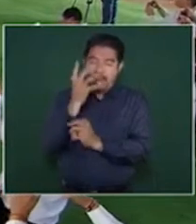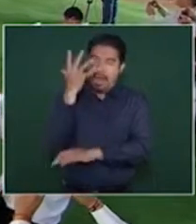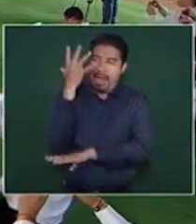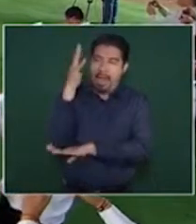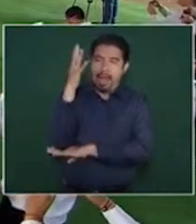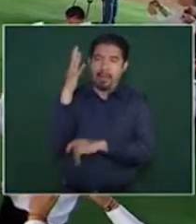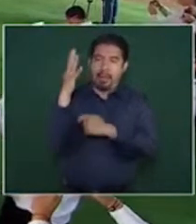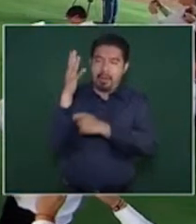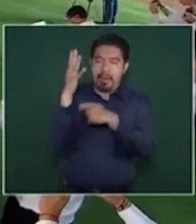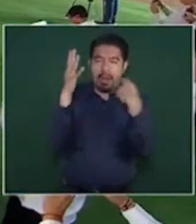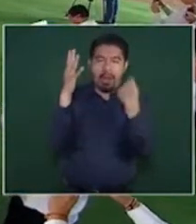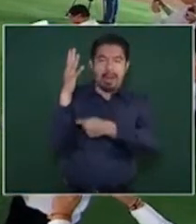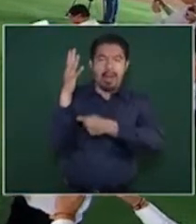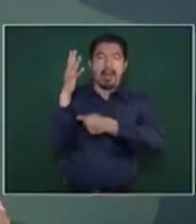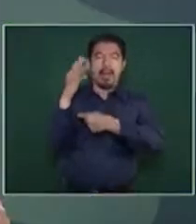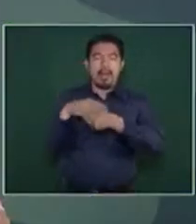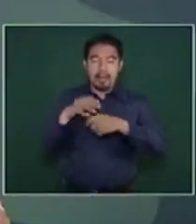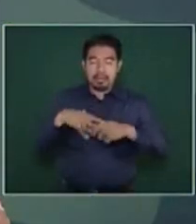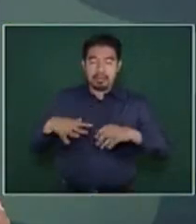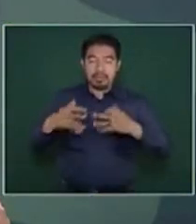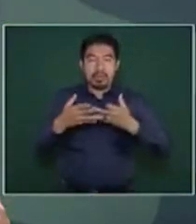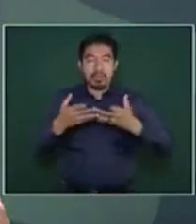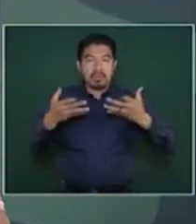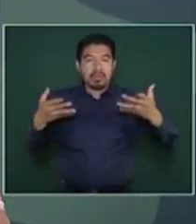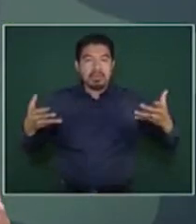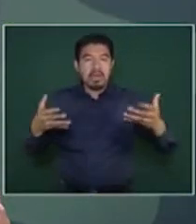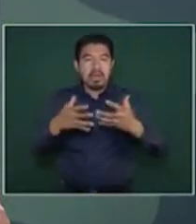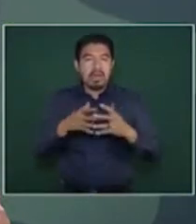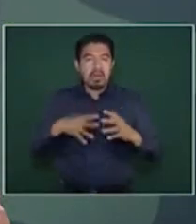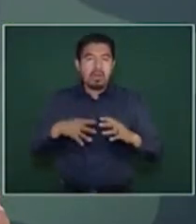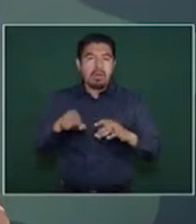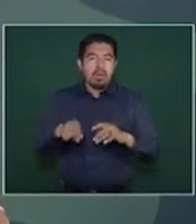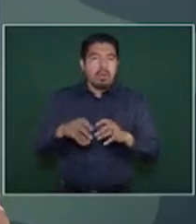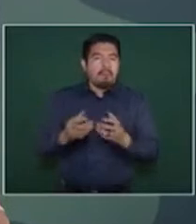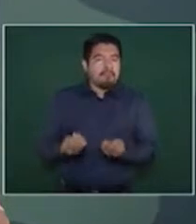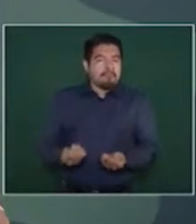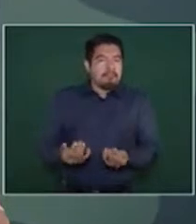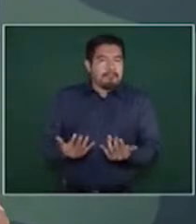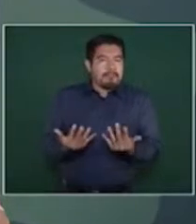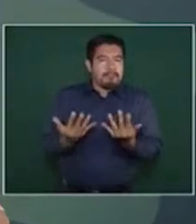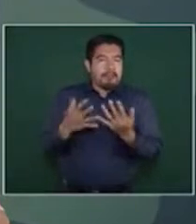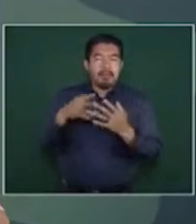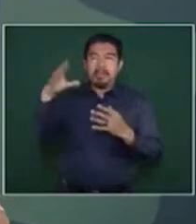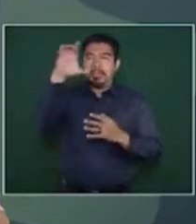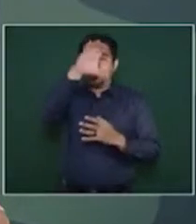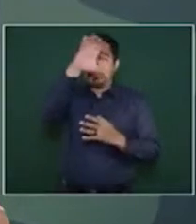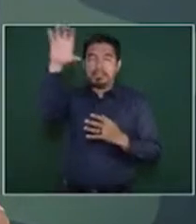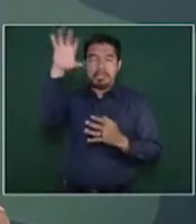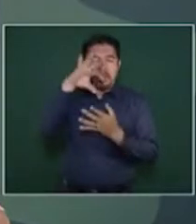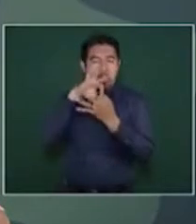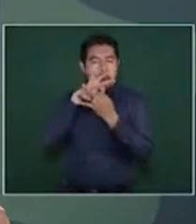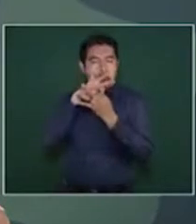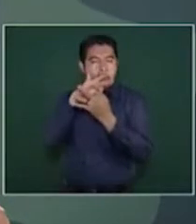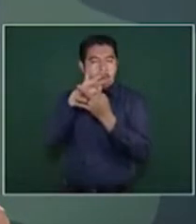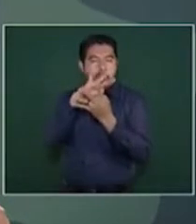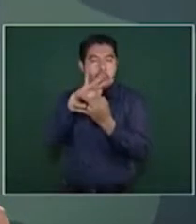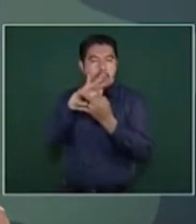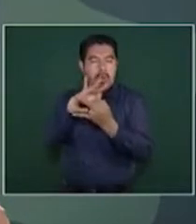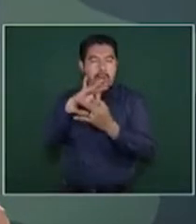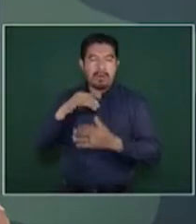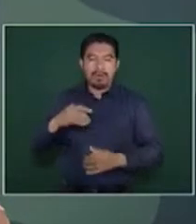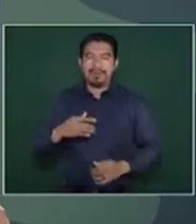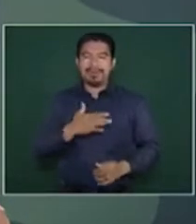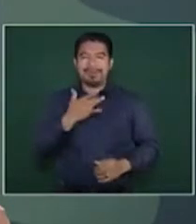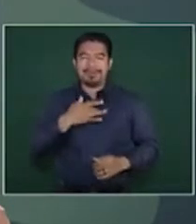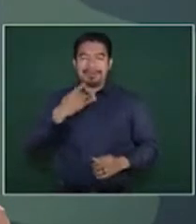mandatario federal, Andrés Manuel López Obrador, reconoció no tener una opinión objetiva en torno a las acusaciones